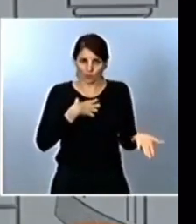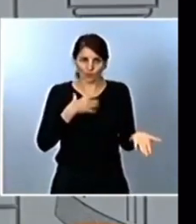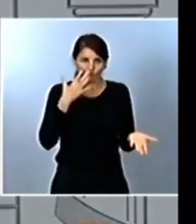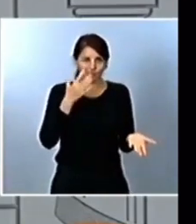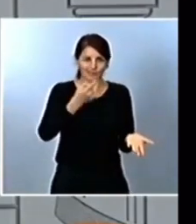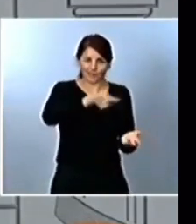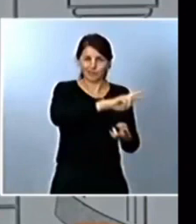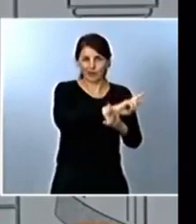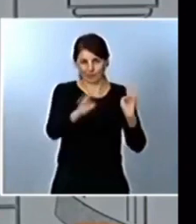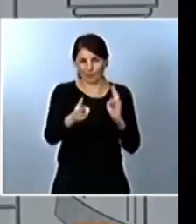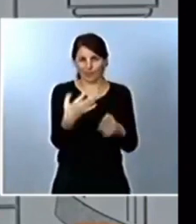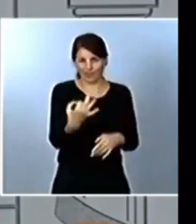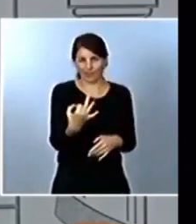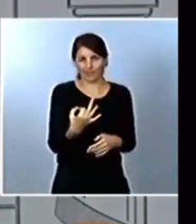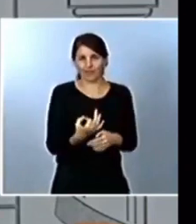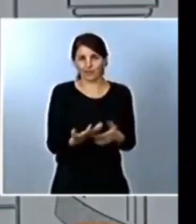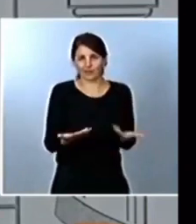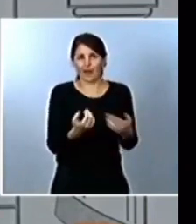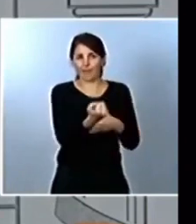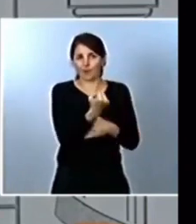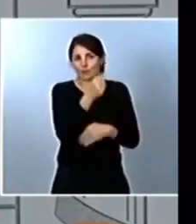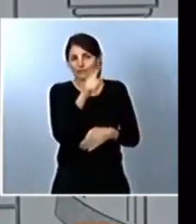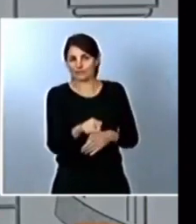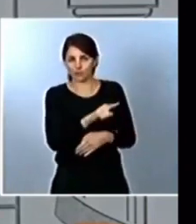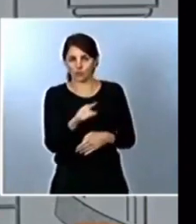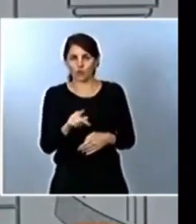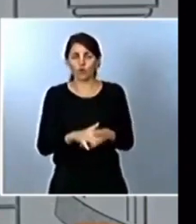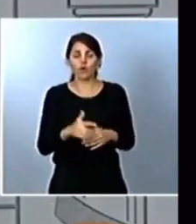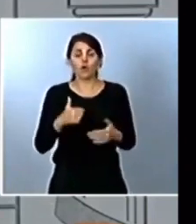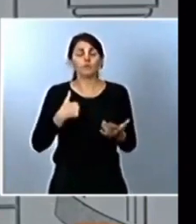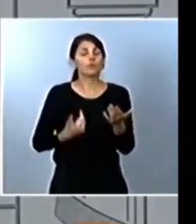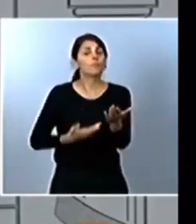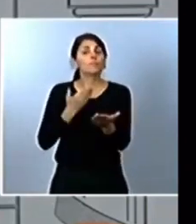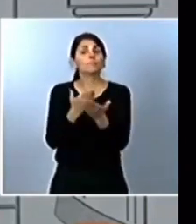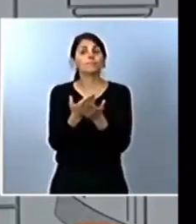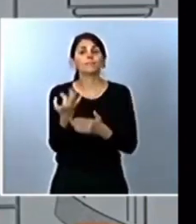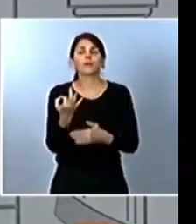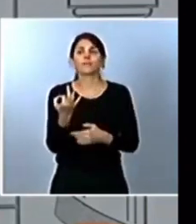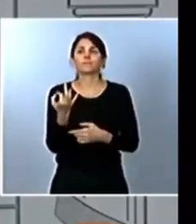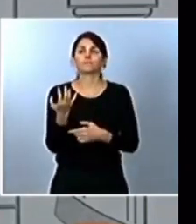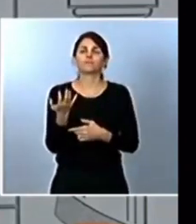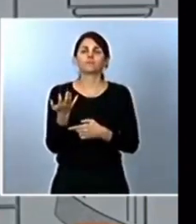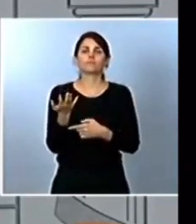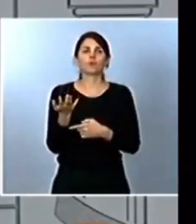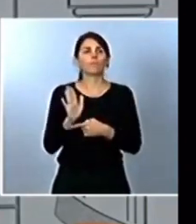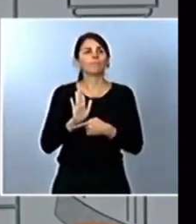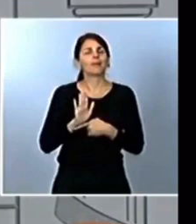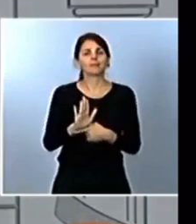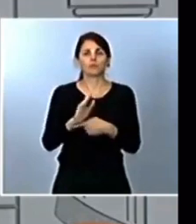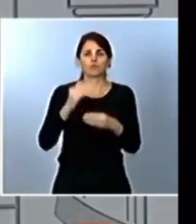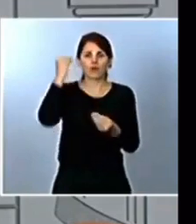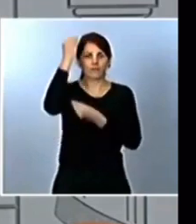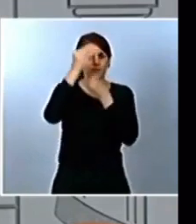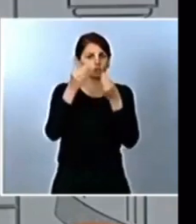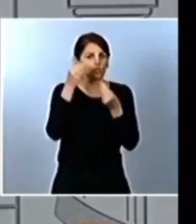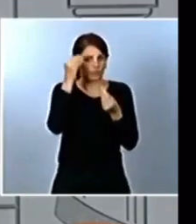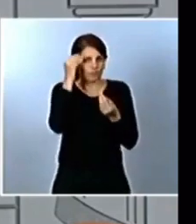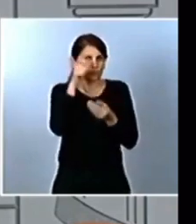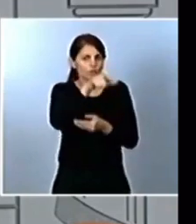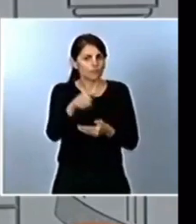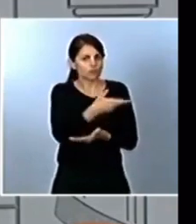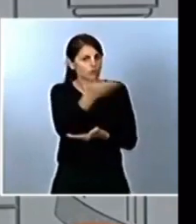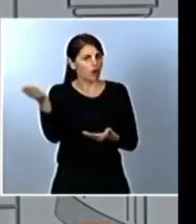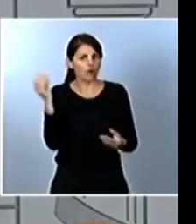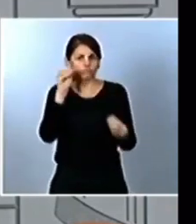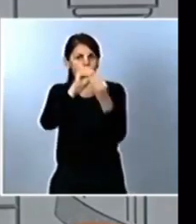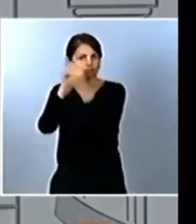que planteo es una reflexión que creo que todos los ciudadanos pueden compartir, y es que la pandemia es una cuestión de Estado. Es una cuestión de